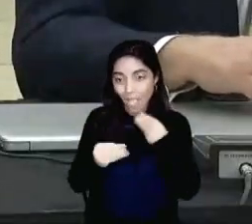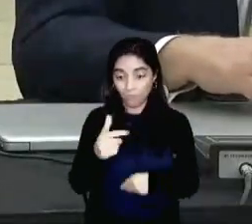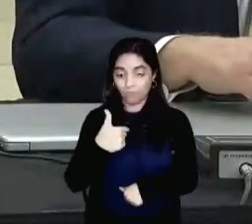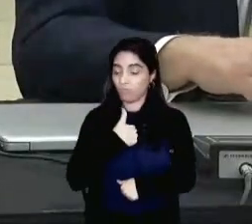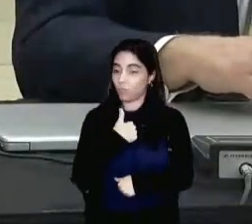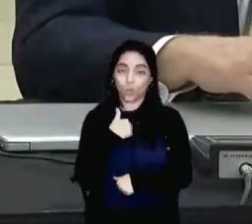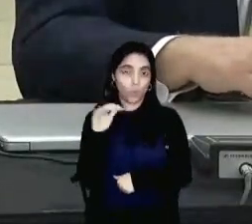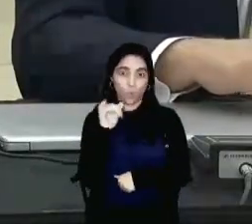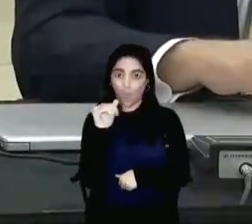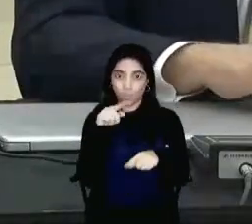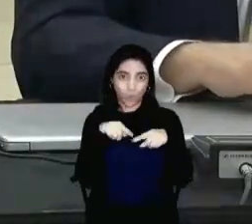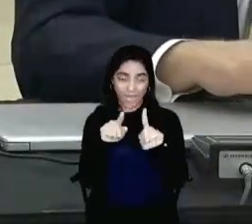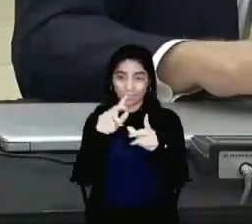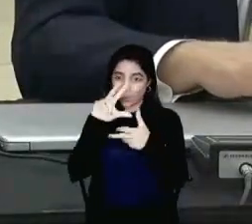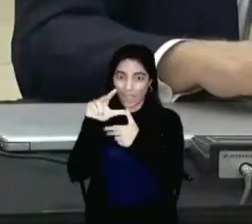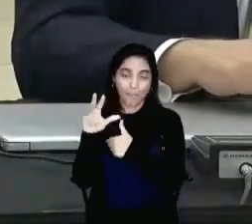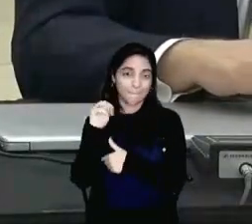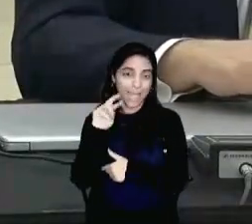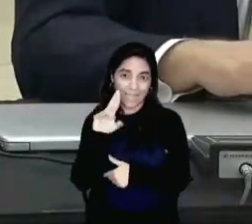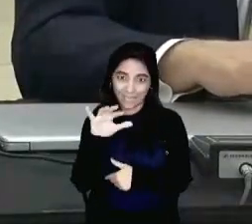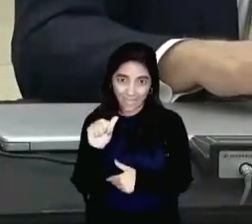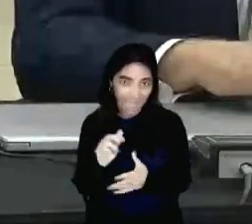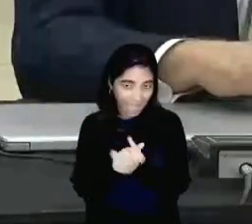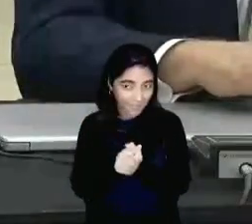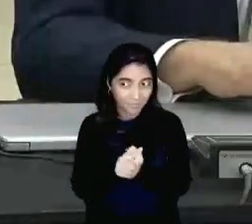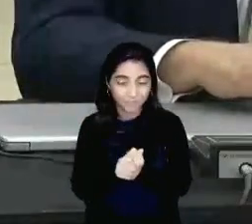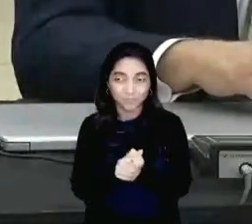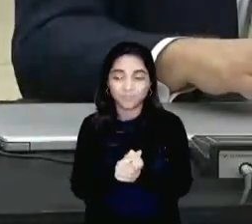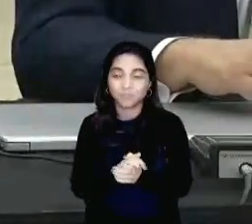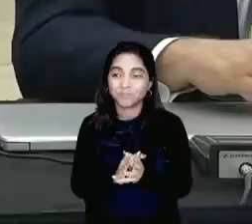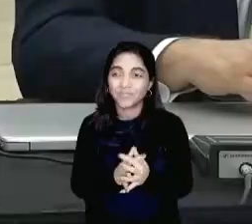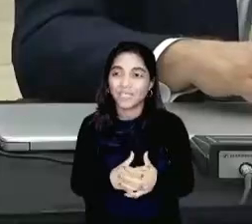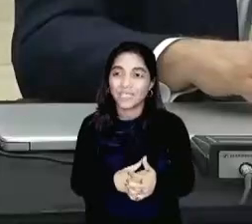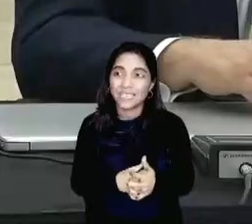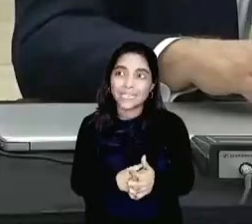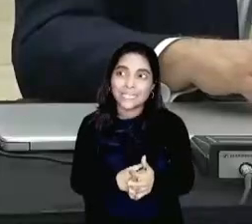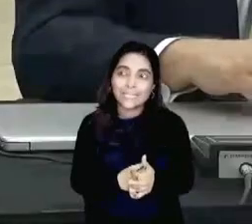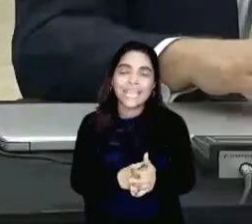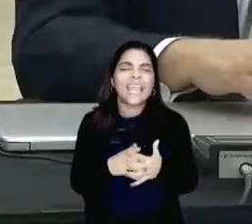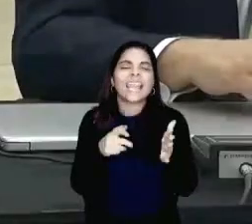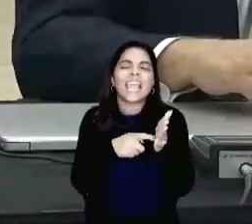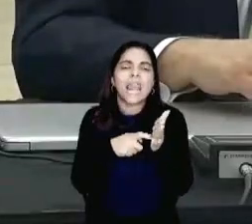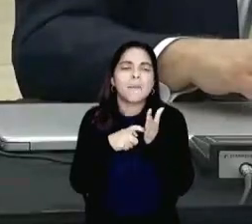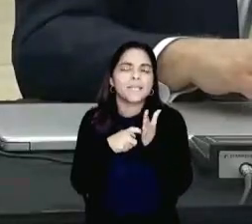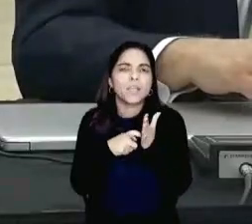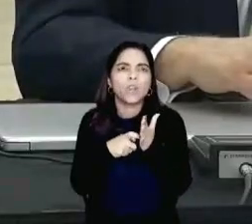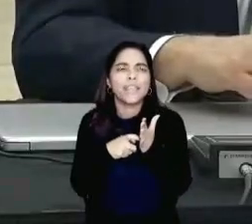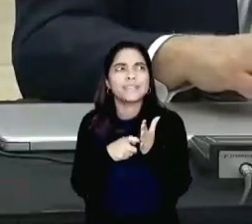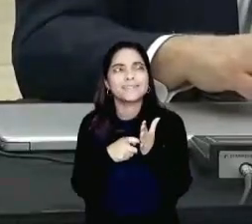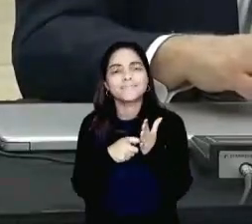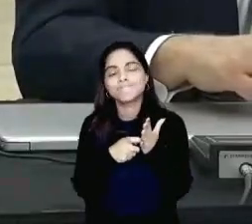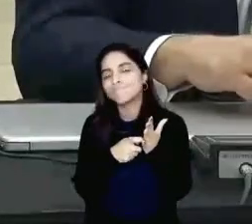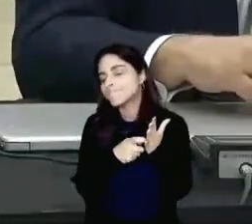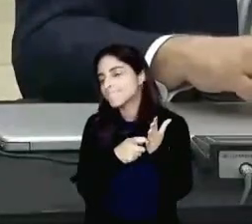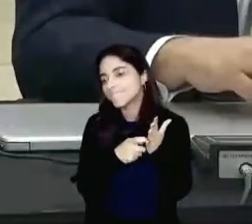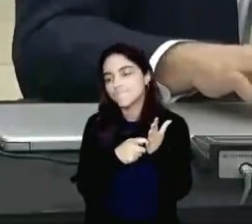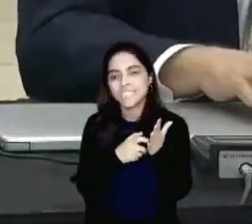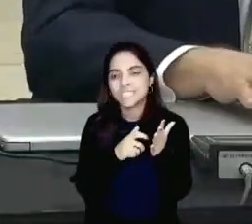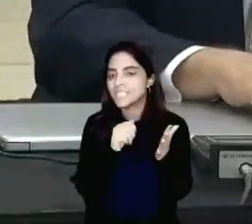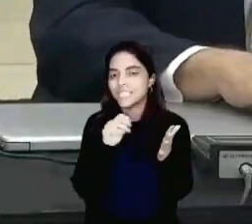durante el huracán María eh reclamaciones que no no se